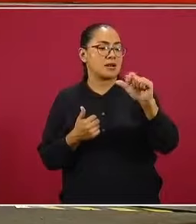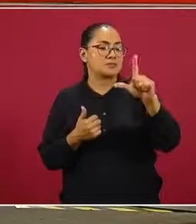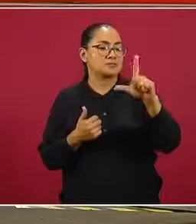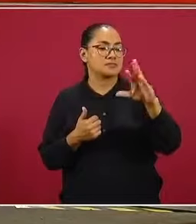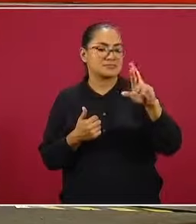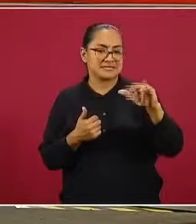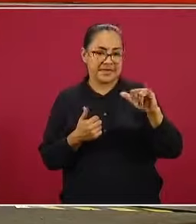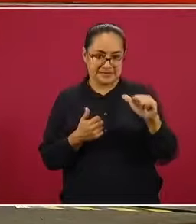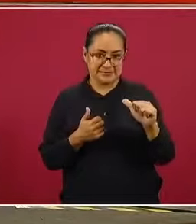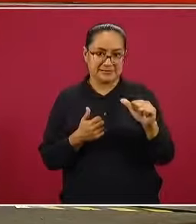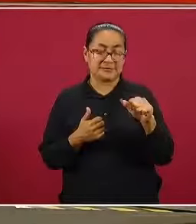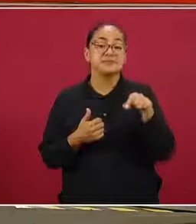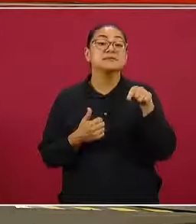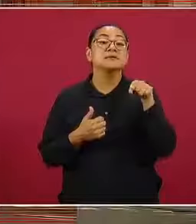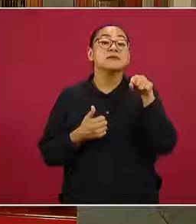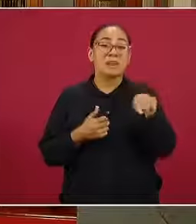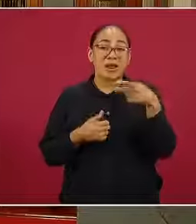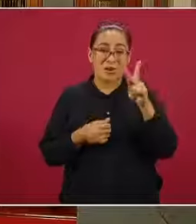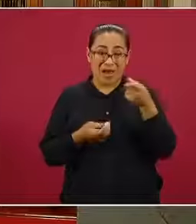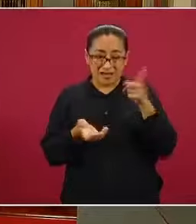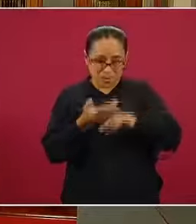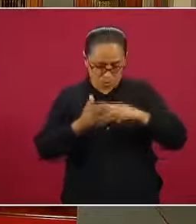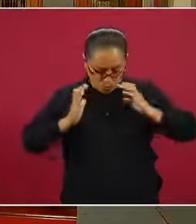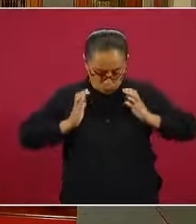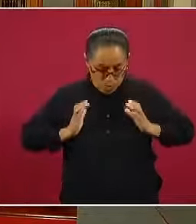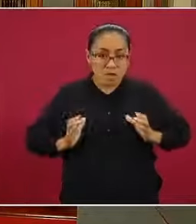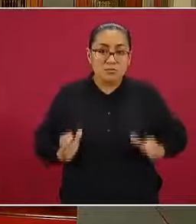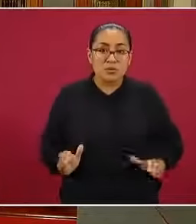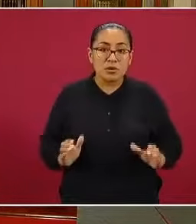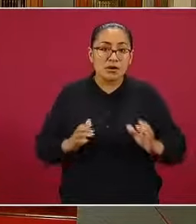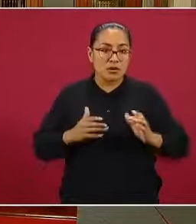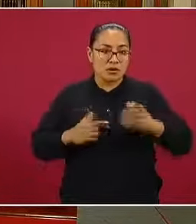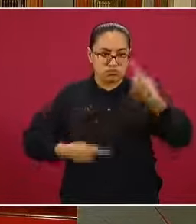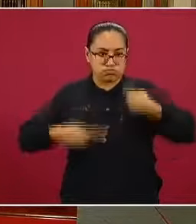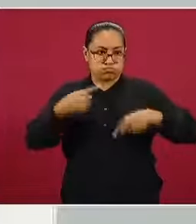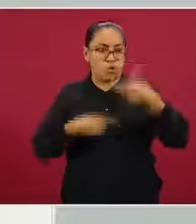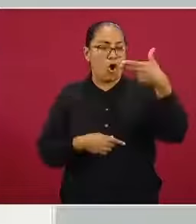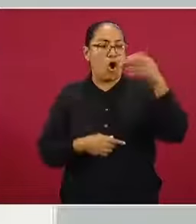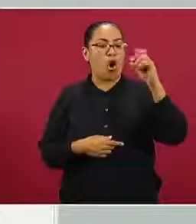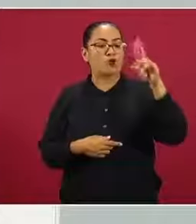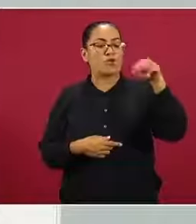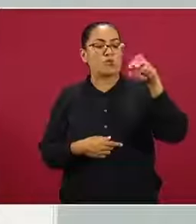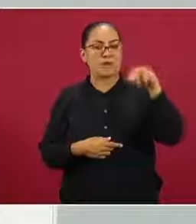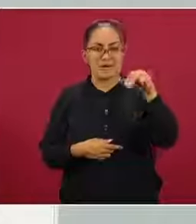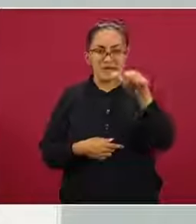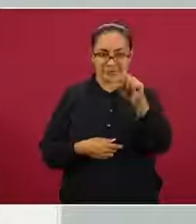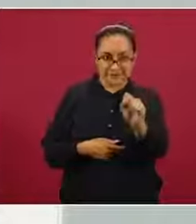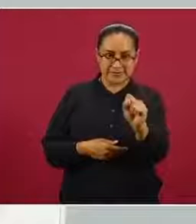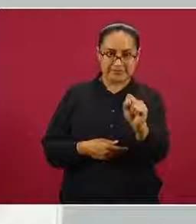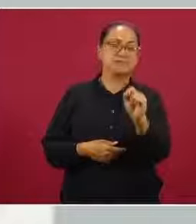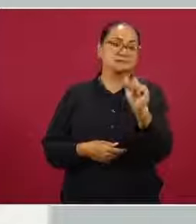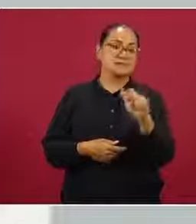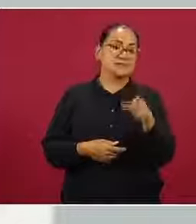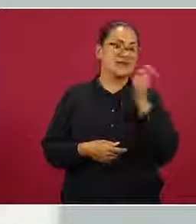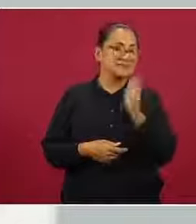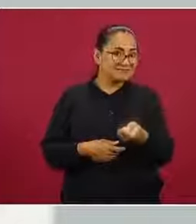respuestas hormonales y de diferente índole que tienen que ver o con saciedad o con